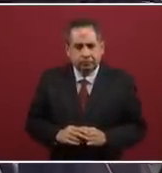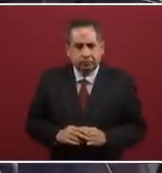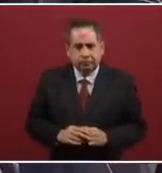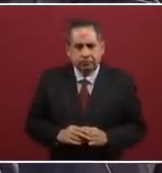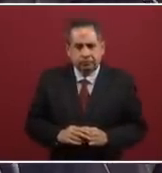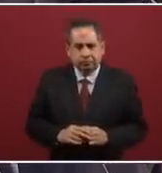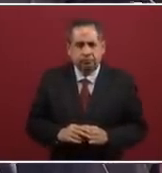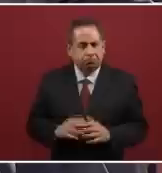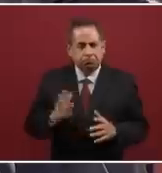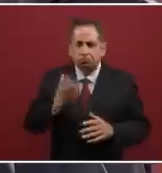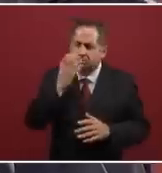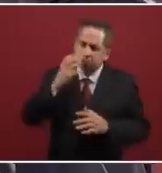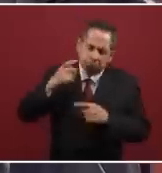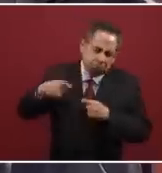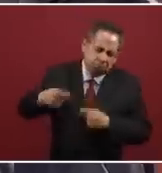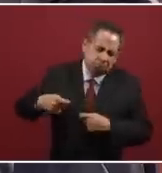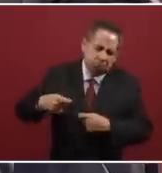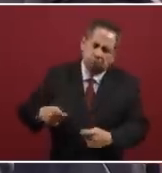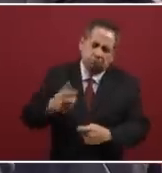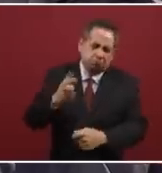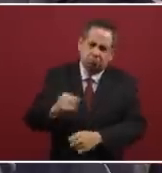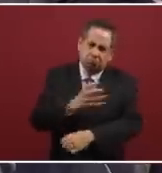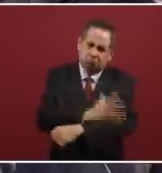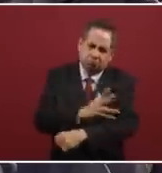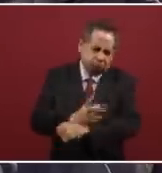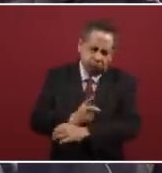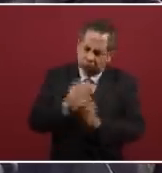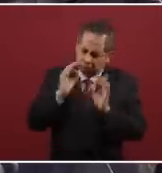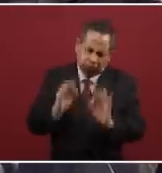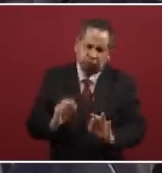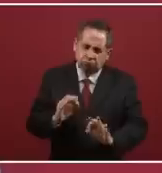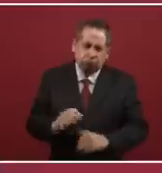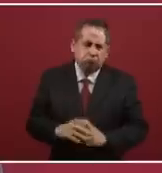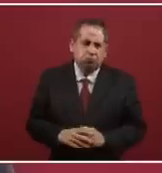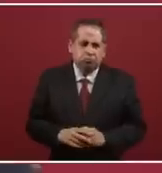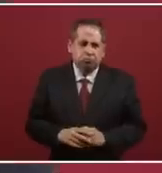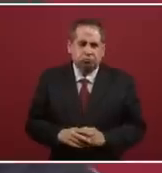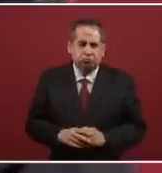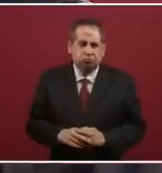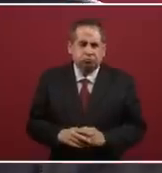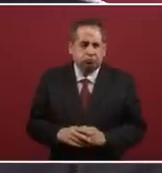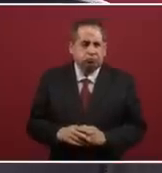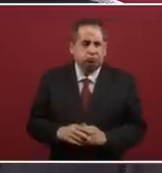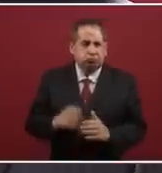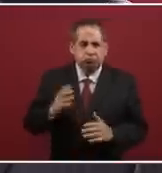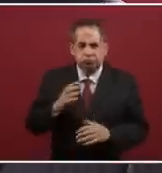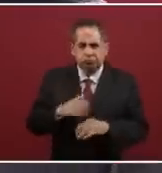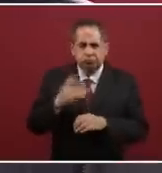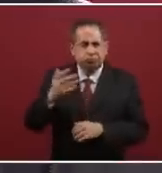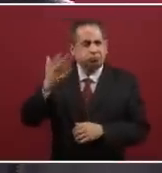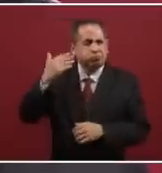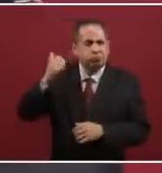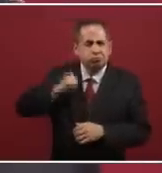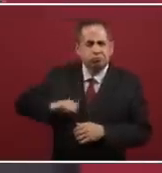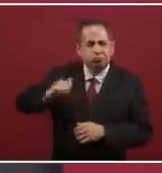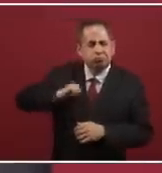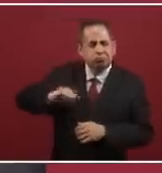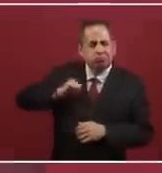la herencia cultural que tenemos, por lo que nos dejaron las